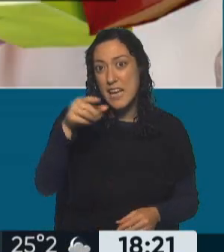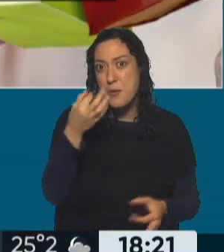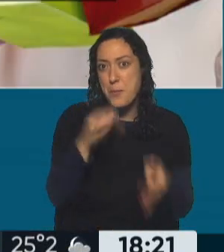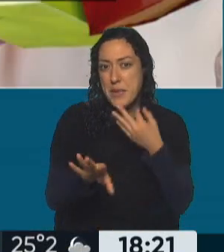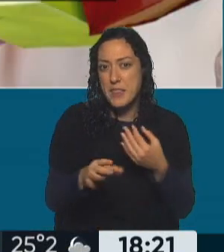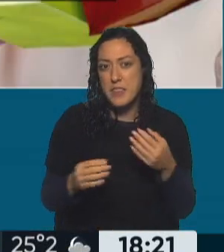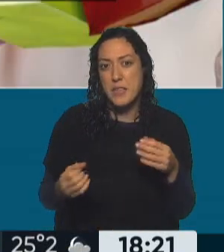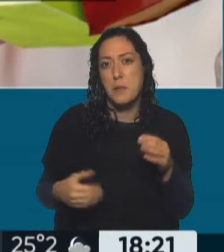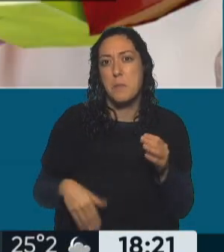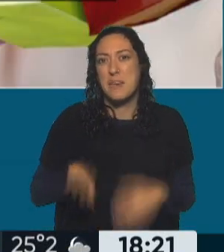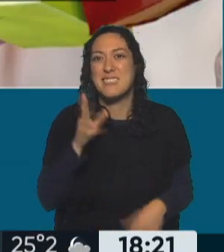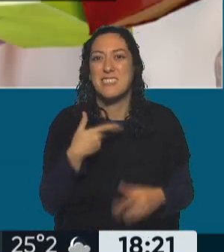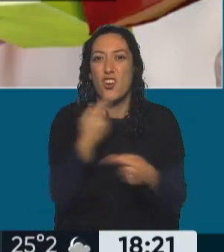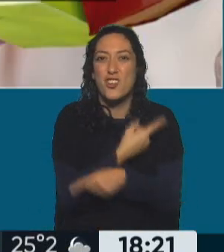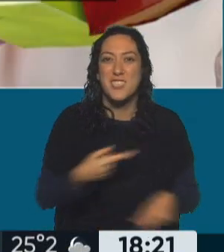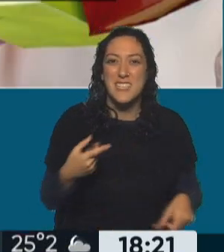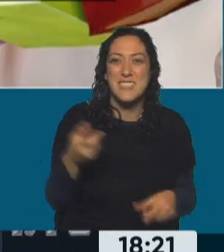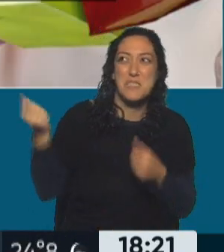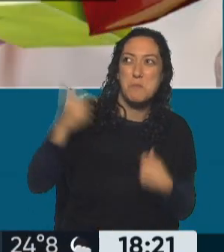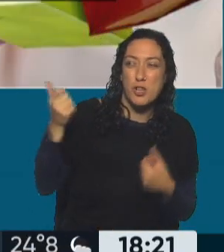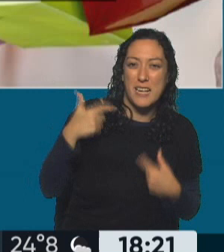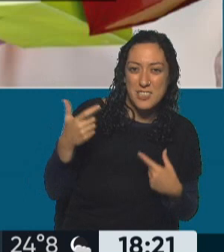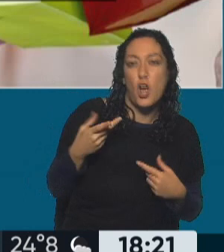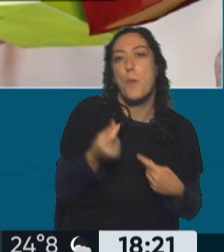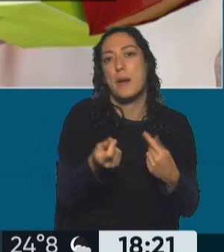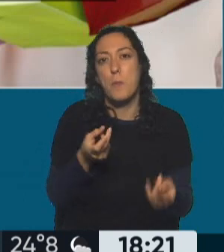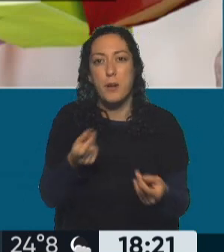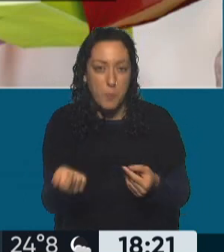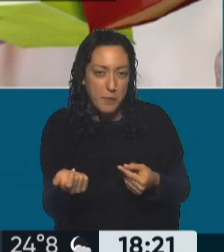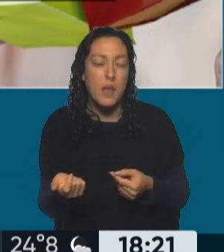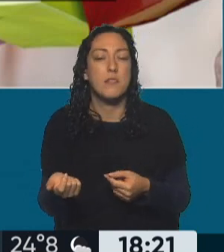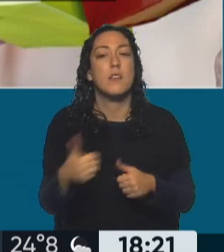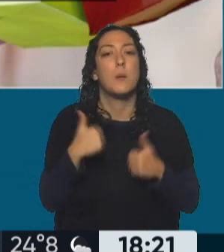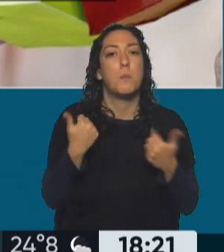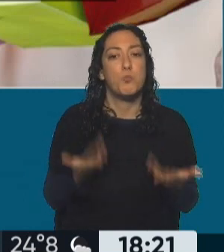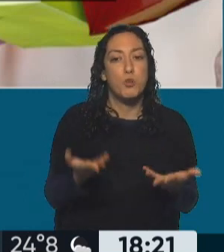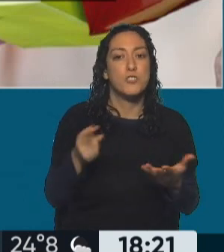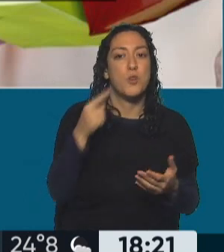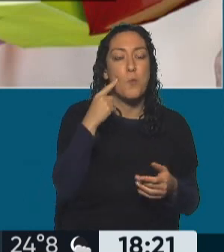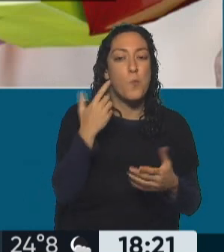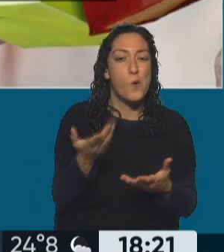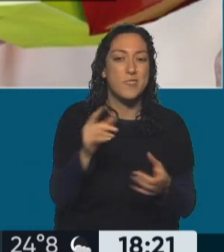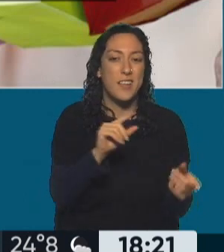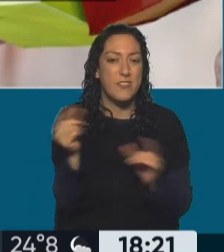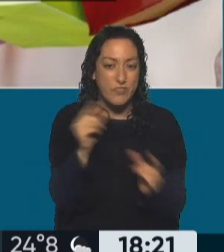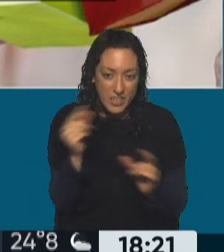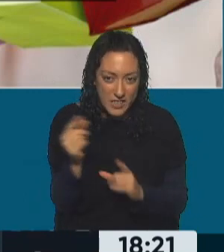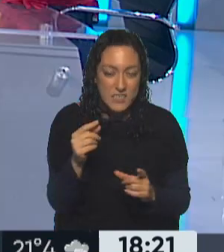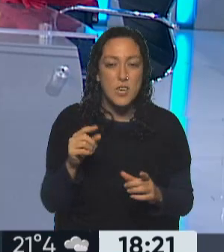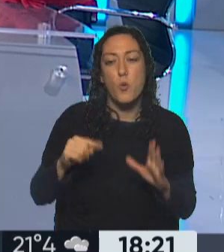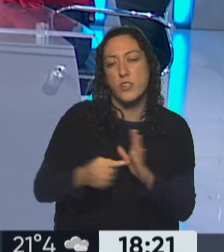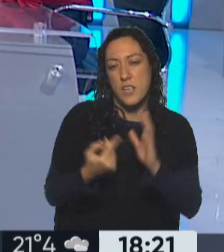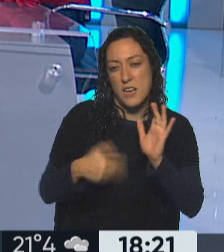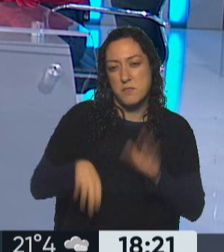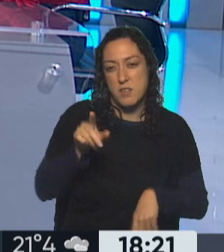de productos importados. Ahí se concentra la venta de importados, con lo cual ahí te está indicando en la región Gran Buenos Aires